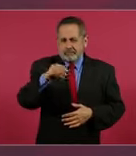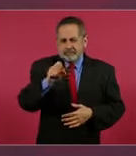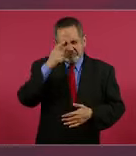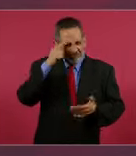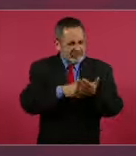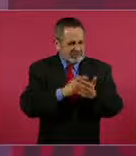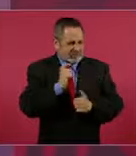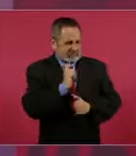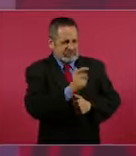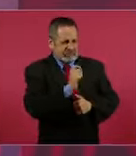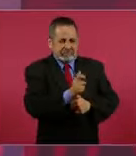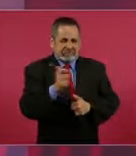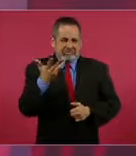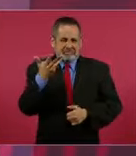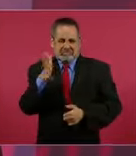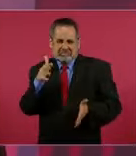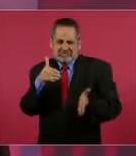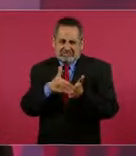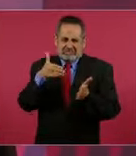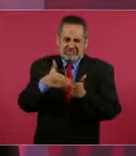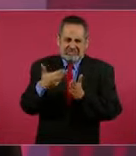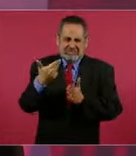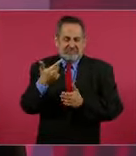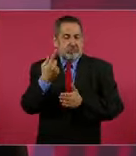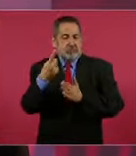como 10,000,000 de pesos mensuales.